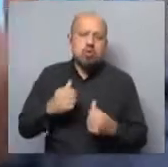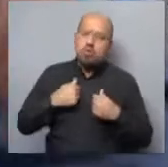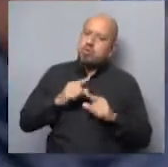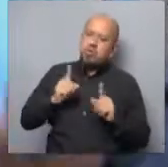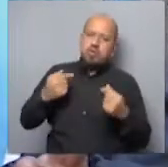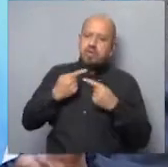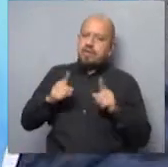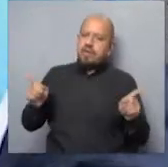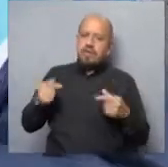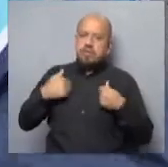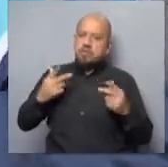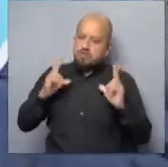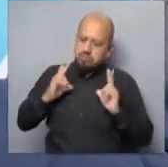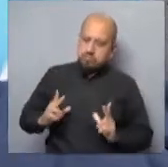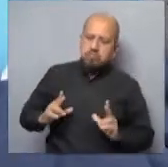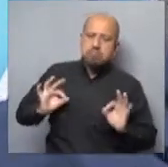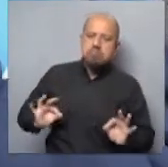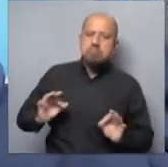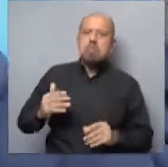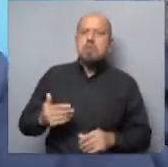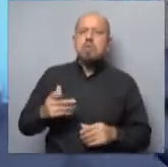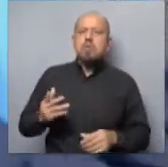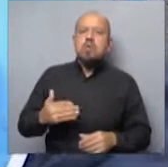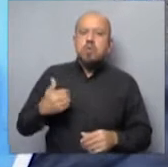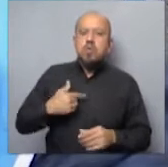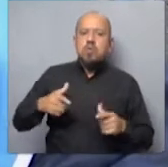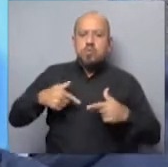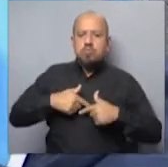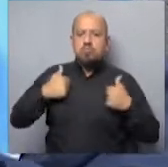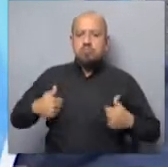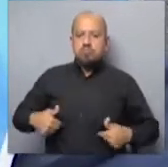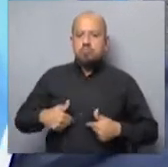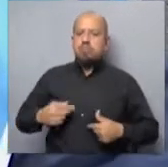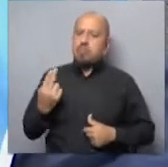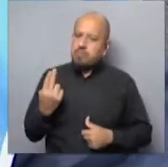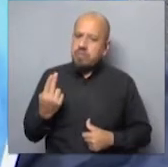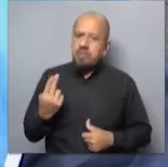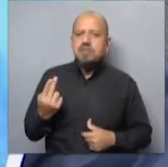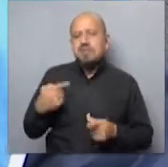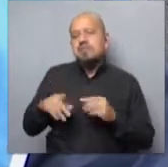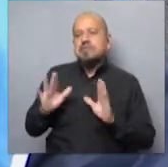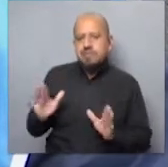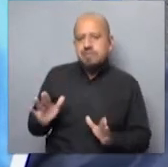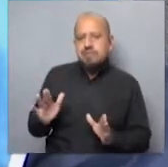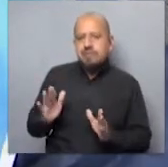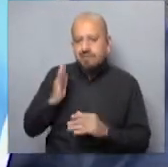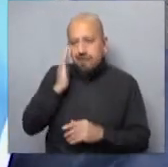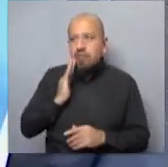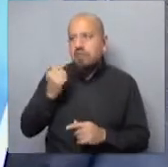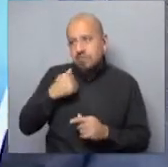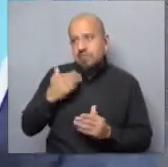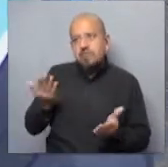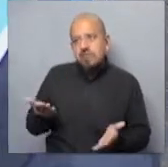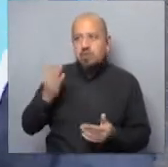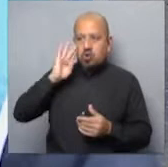nosotros cumplimos un horario, nosotros tenemos un carnet que nos habilita. Entonces tengan un poco de consideración. ¿Ah? Es